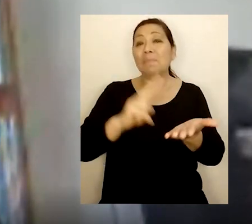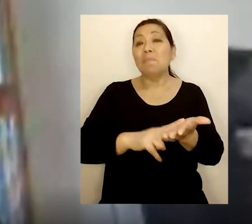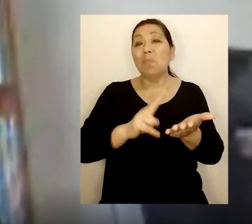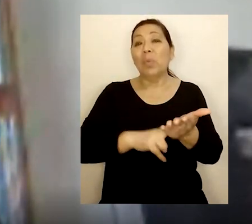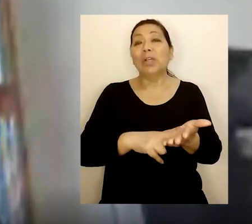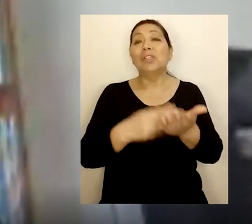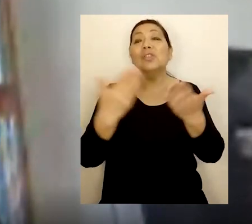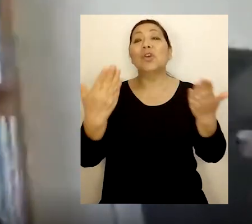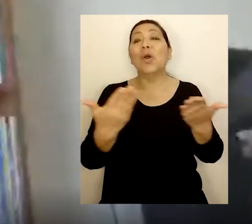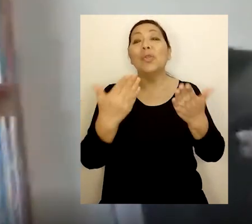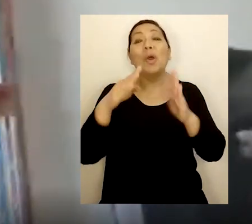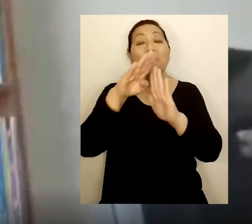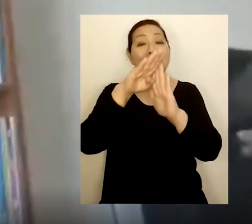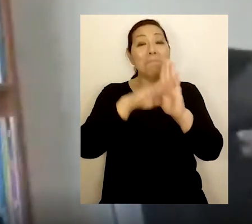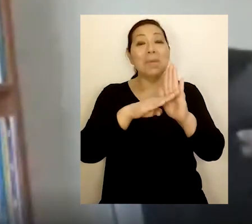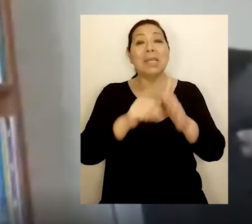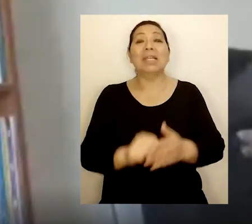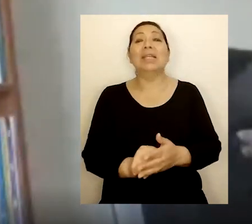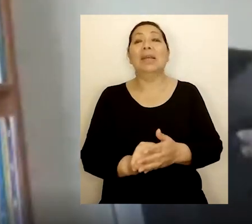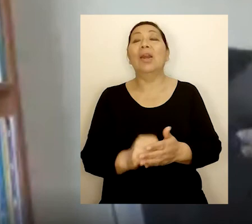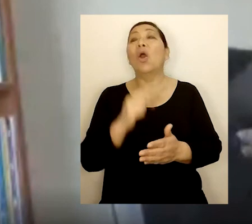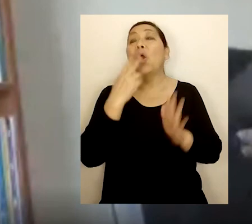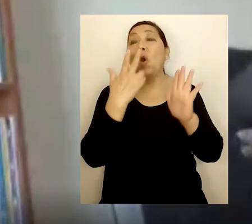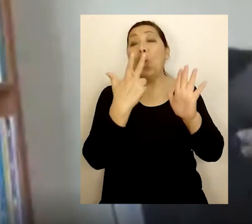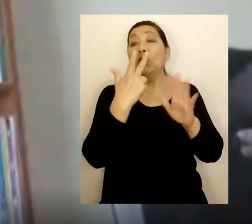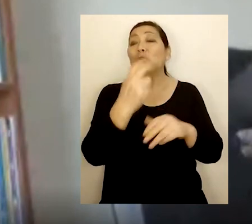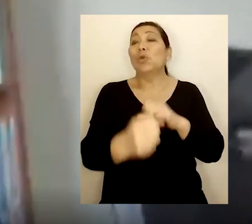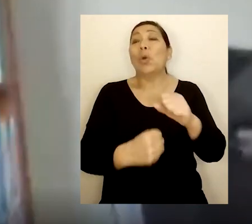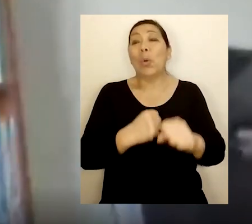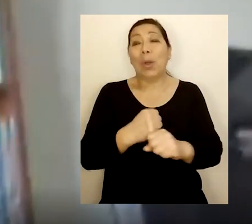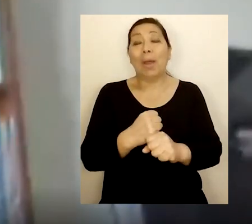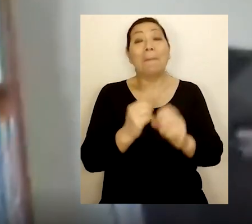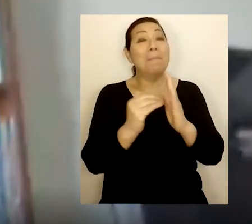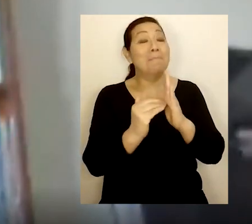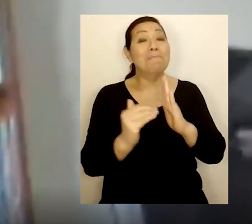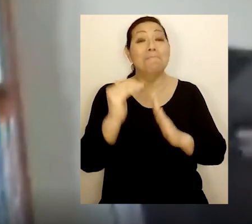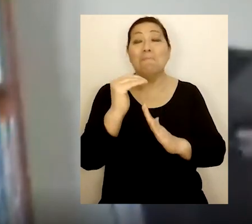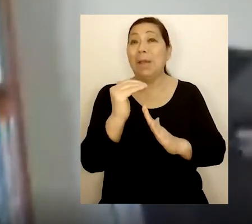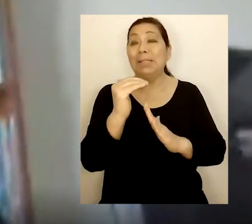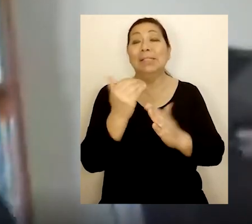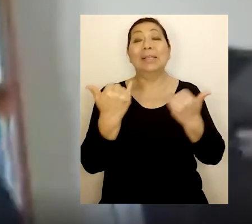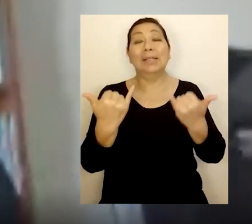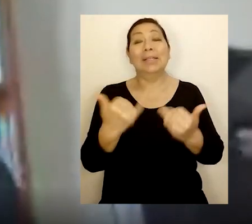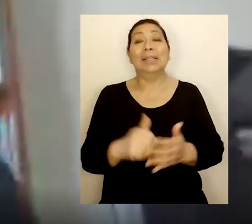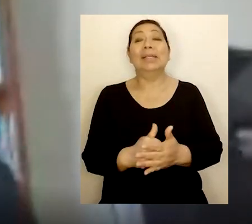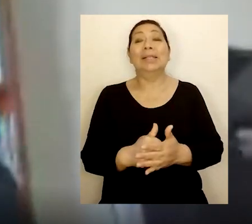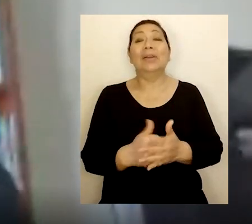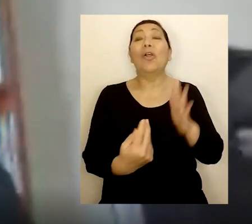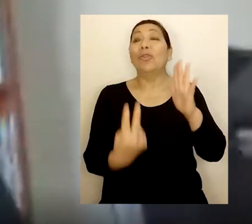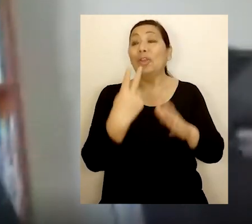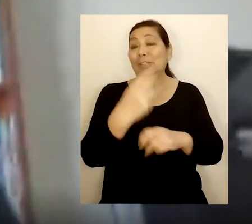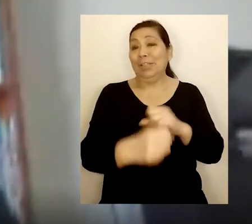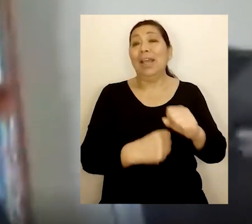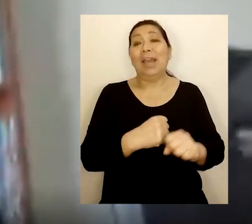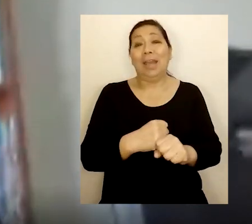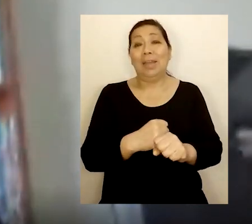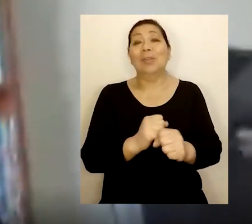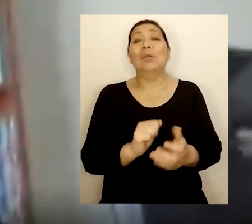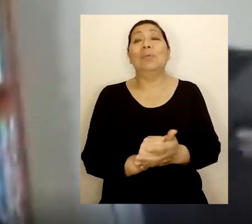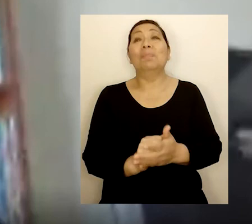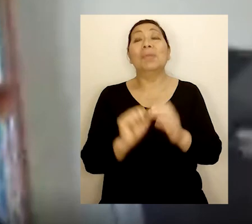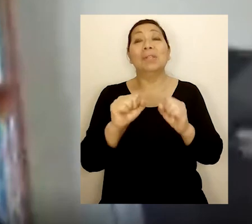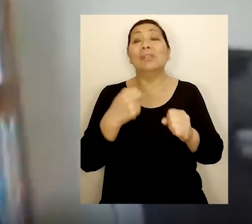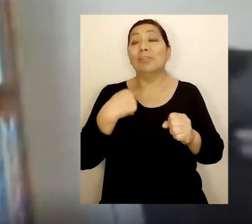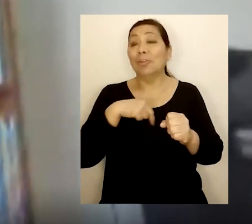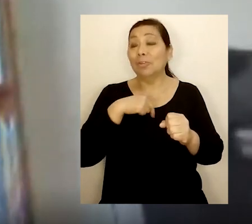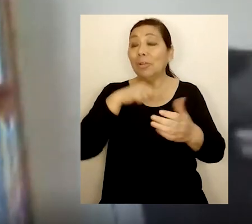tributaria, donde la pena mínima, correcto, es 8 años y la pena máxima de 12 años. Entonces,